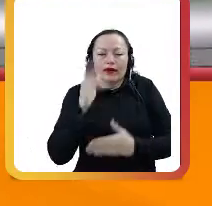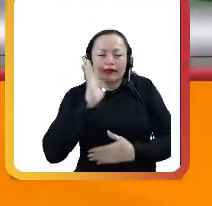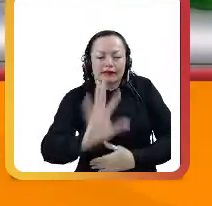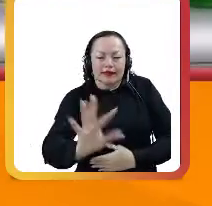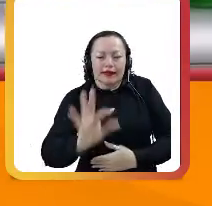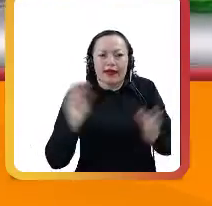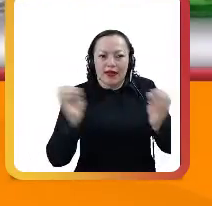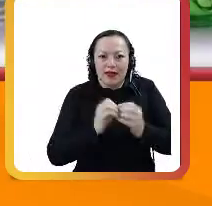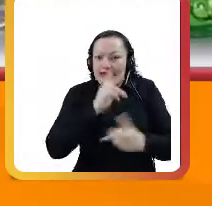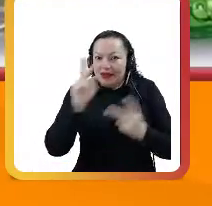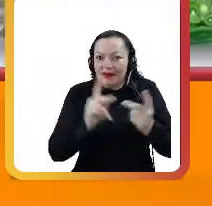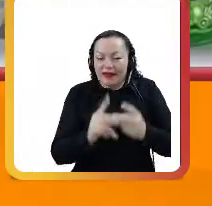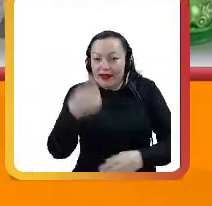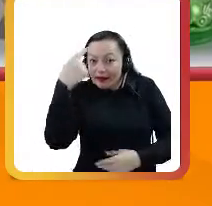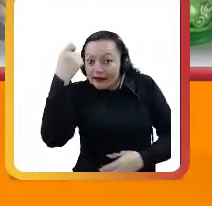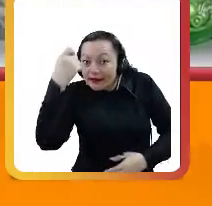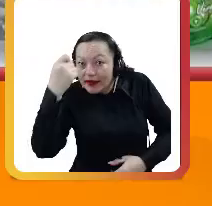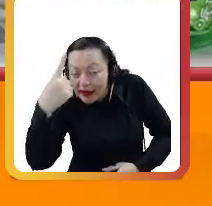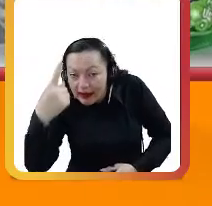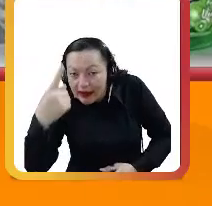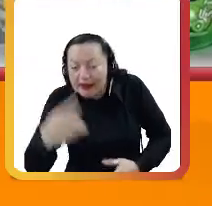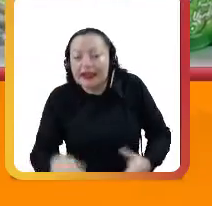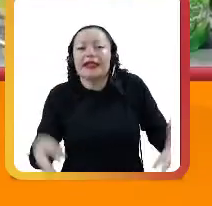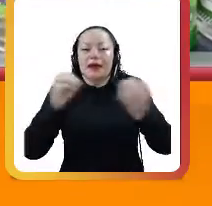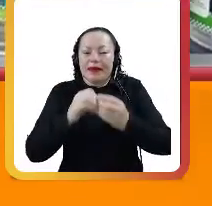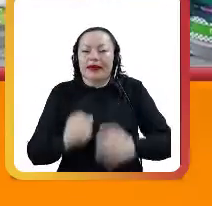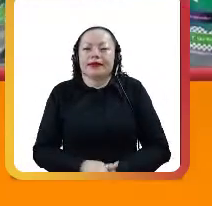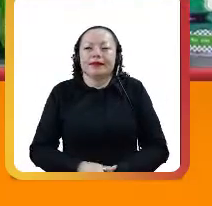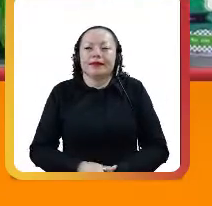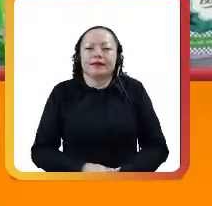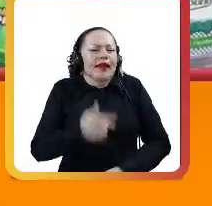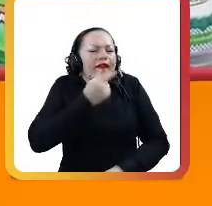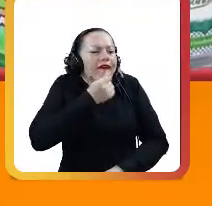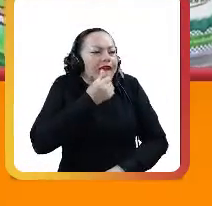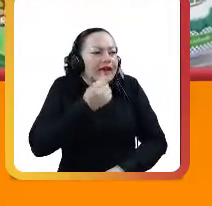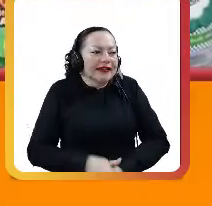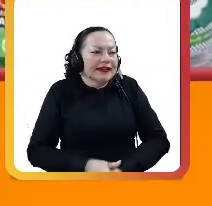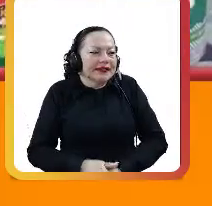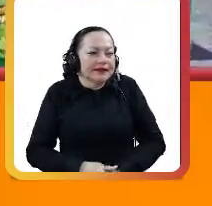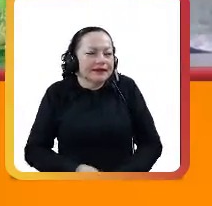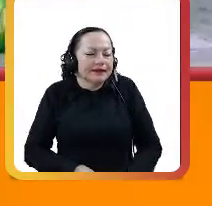ya. Y cómprelo. Súper fácil. ¿De pronto hacen